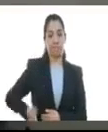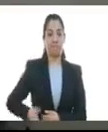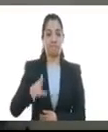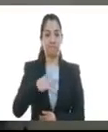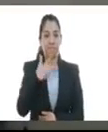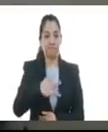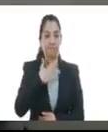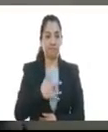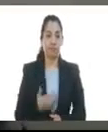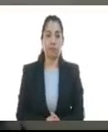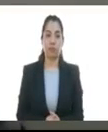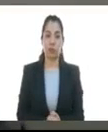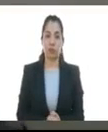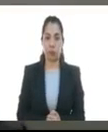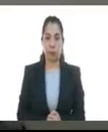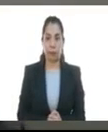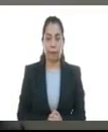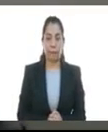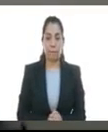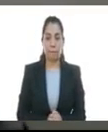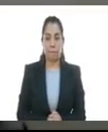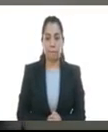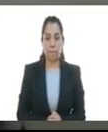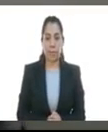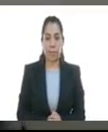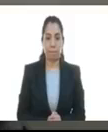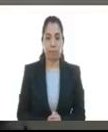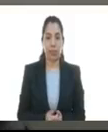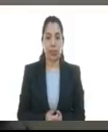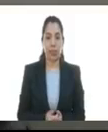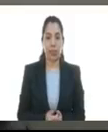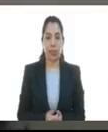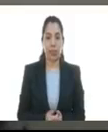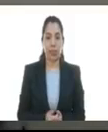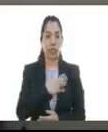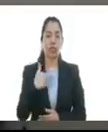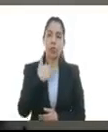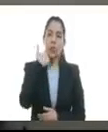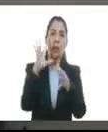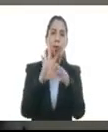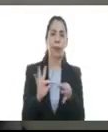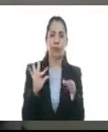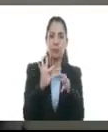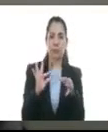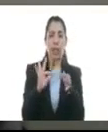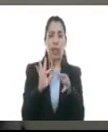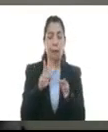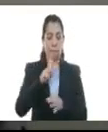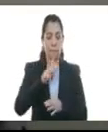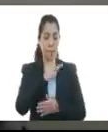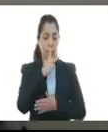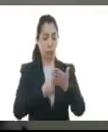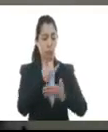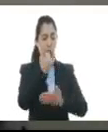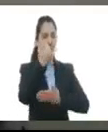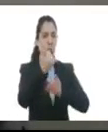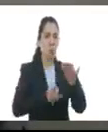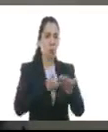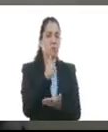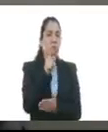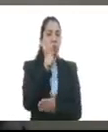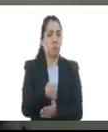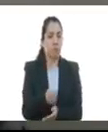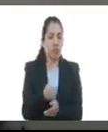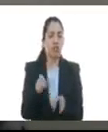Pues bueno, contarles un poquito del proyecto. La Raíz Doble, pues